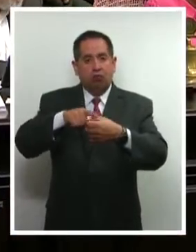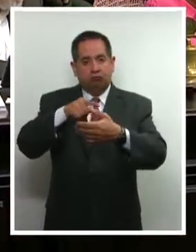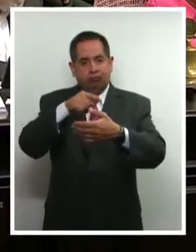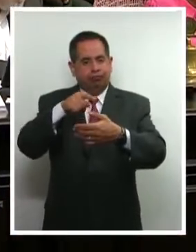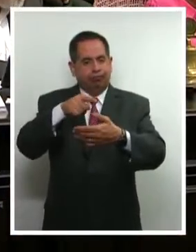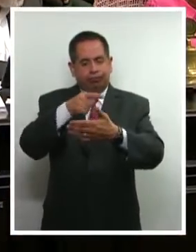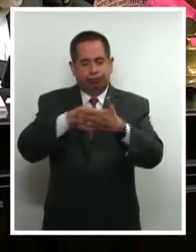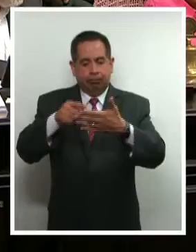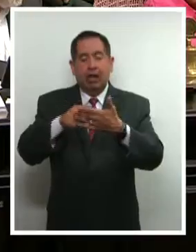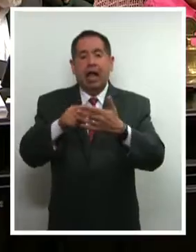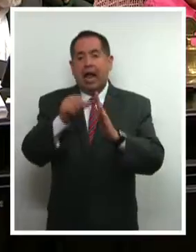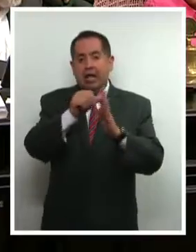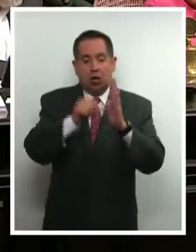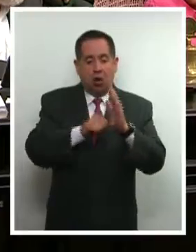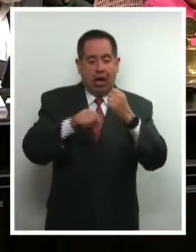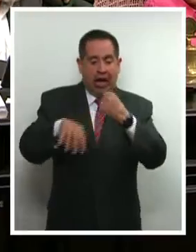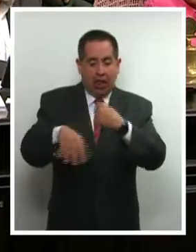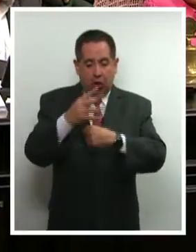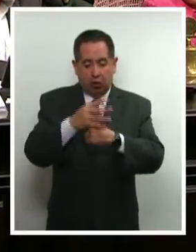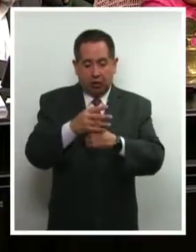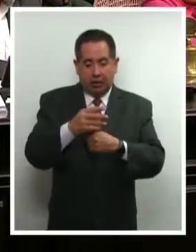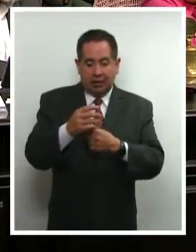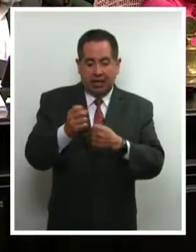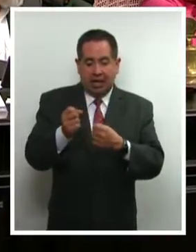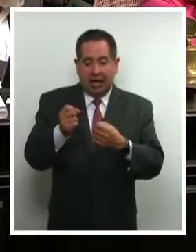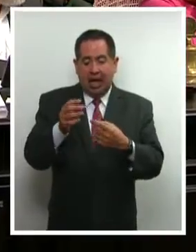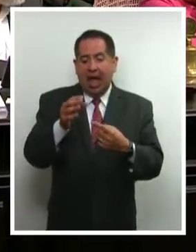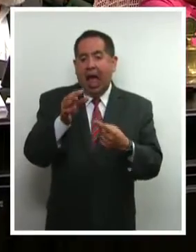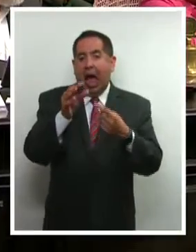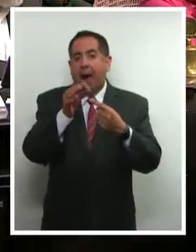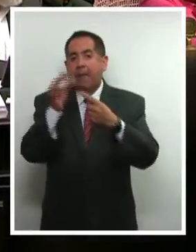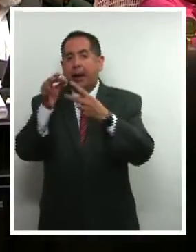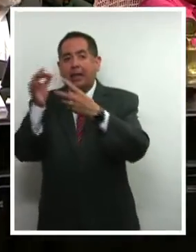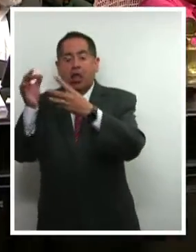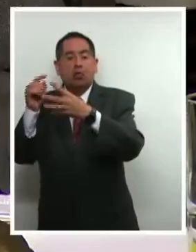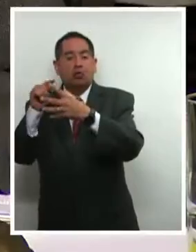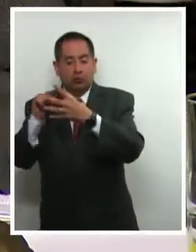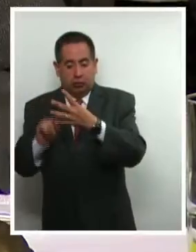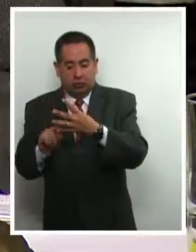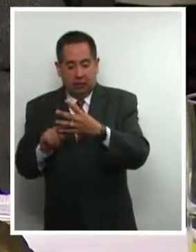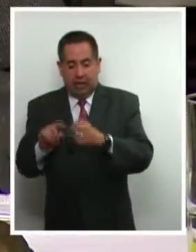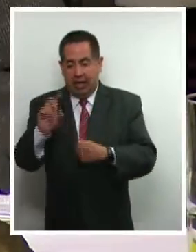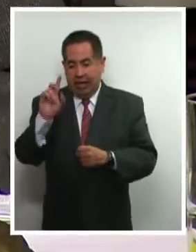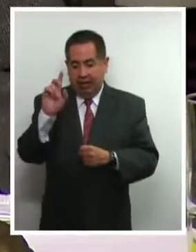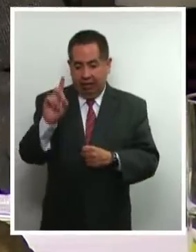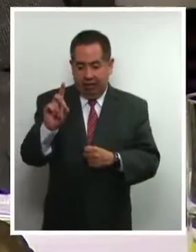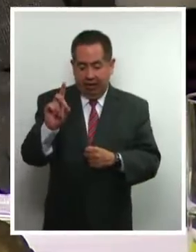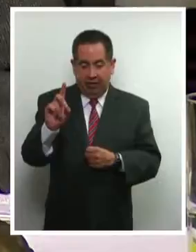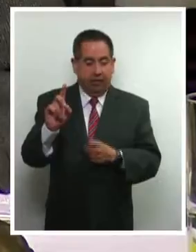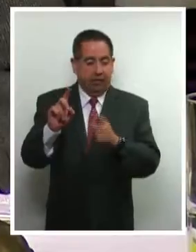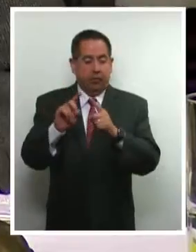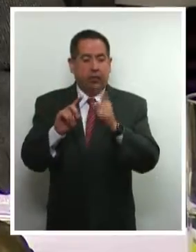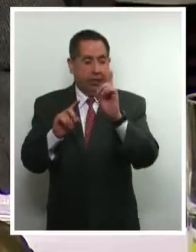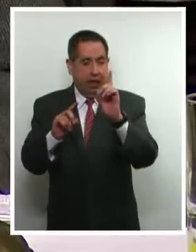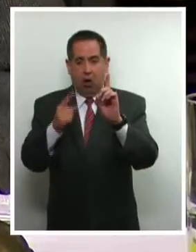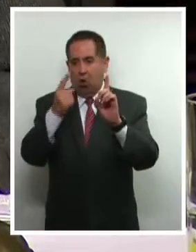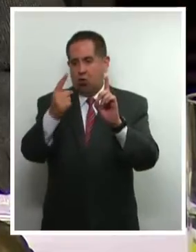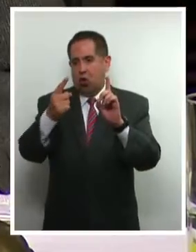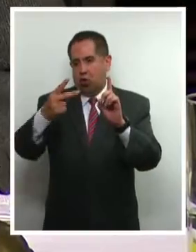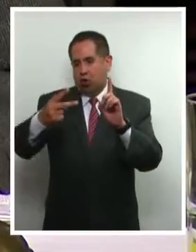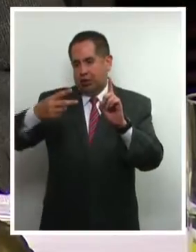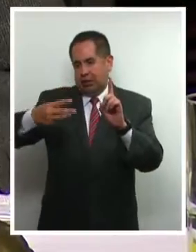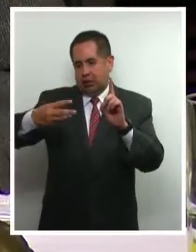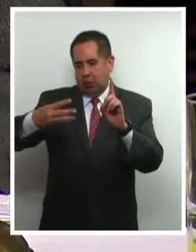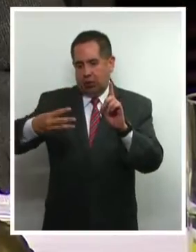artículo 14 en los siguientes apartados. En el D, los numerales 1, 2,